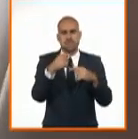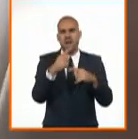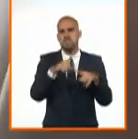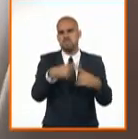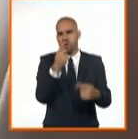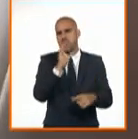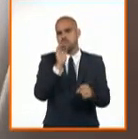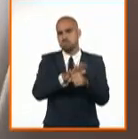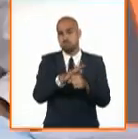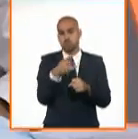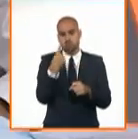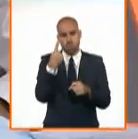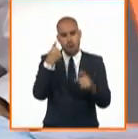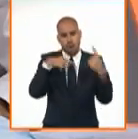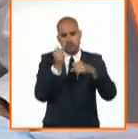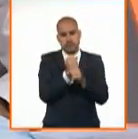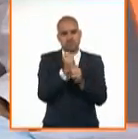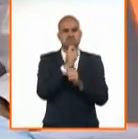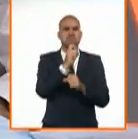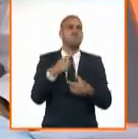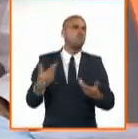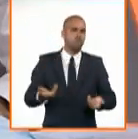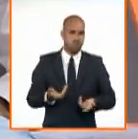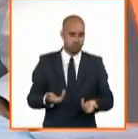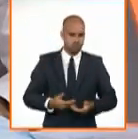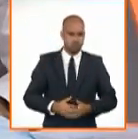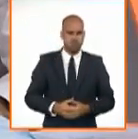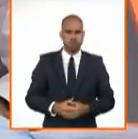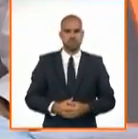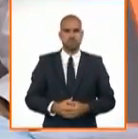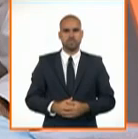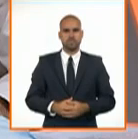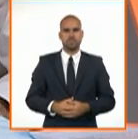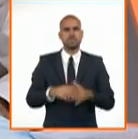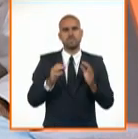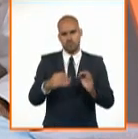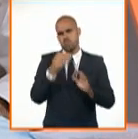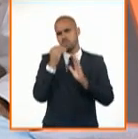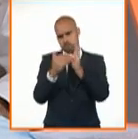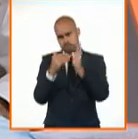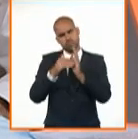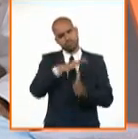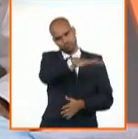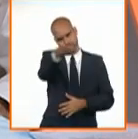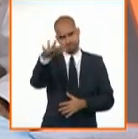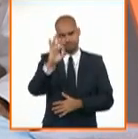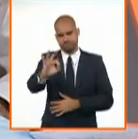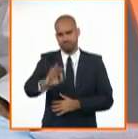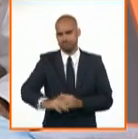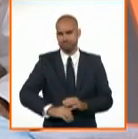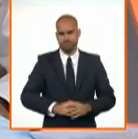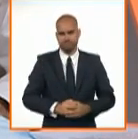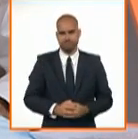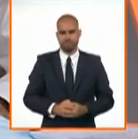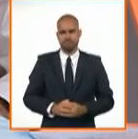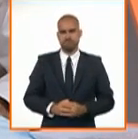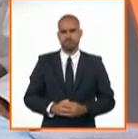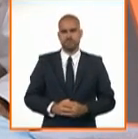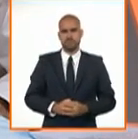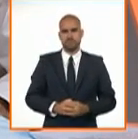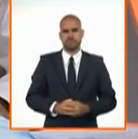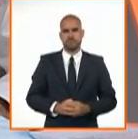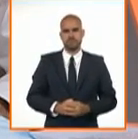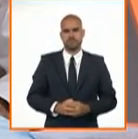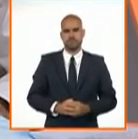las que nos estamos enfrentando y bueno muy buenas tardes ramis para ti y para todo nuestro pueblo bueno como bien explicó nuestro presidente y